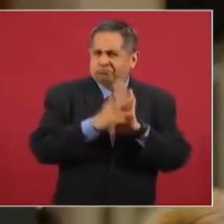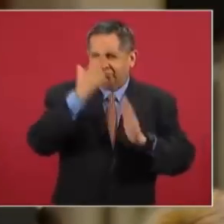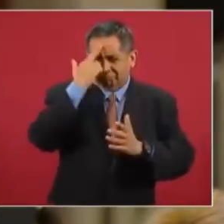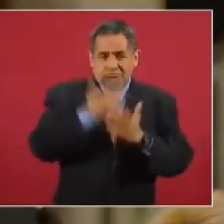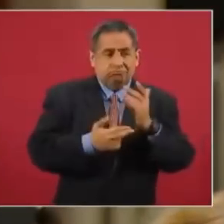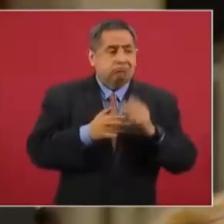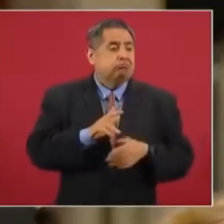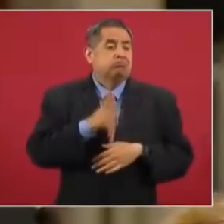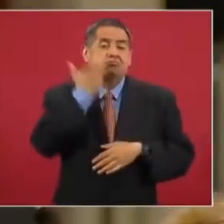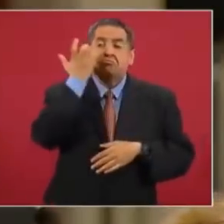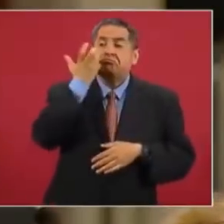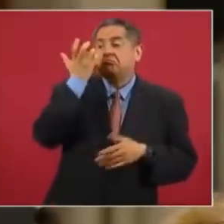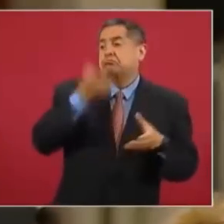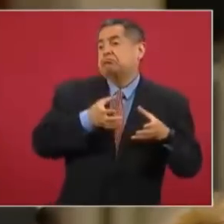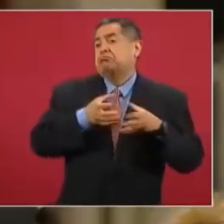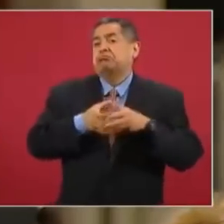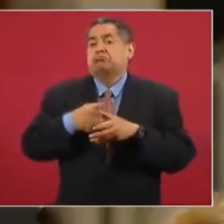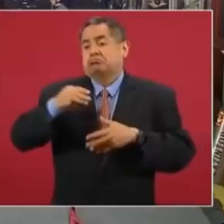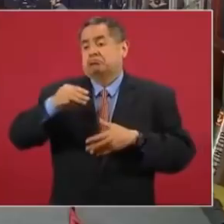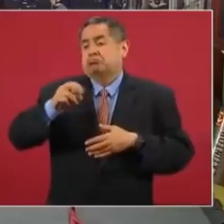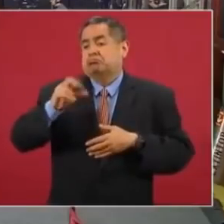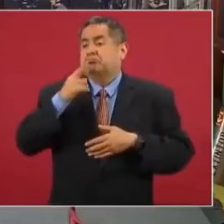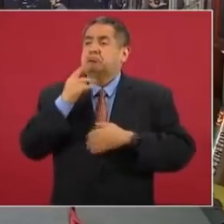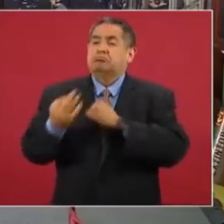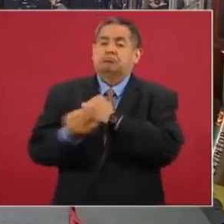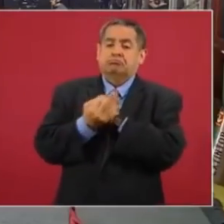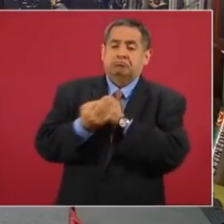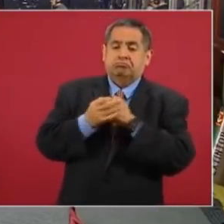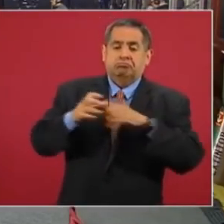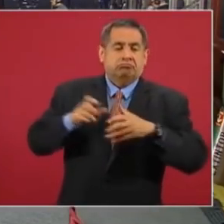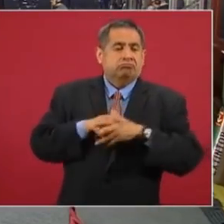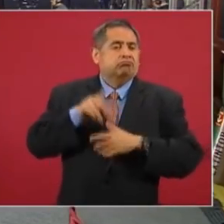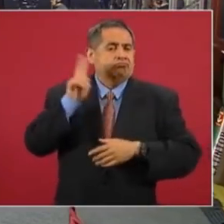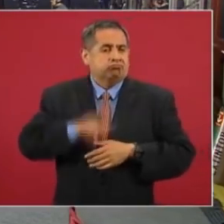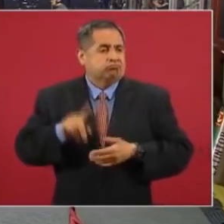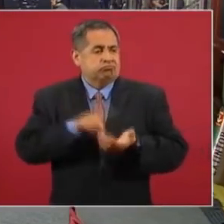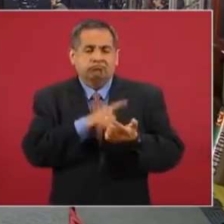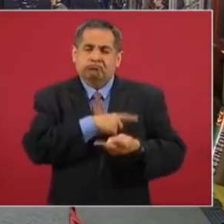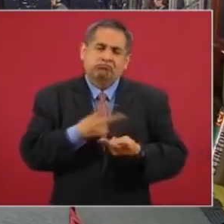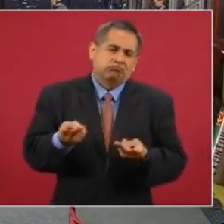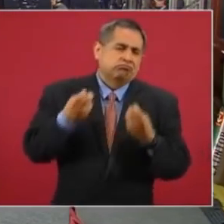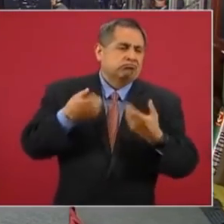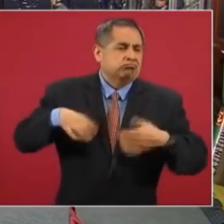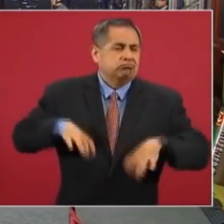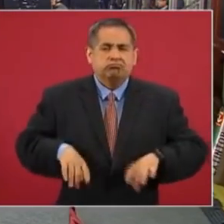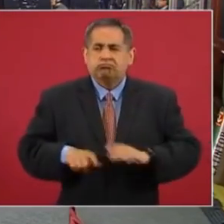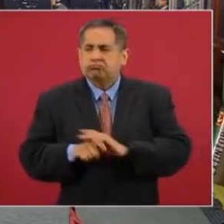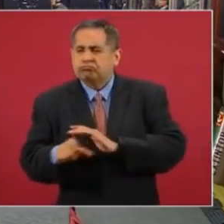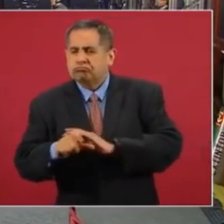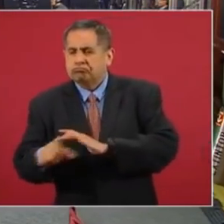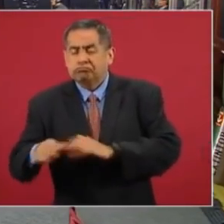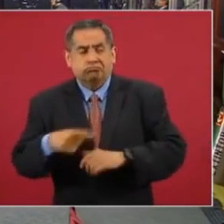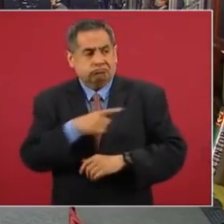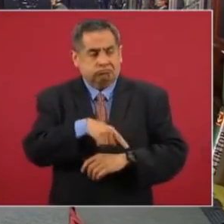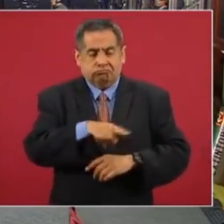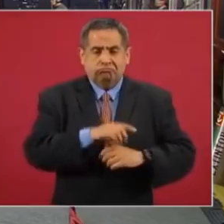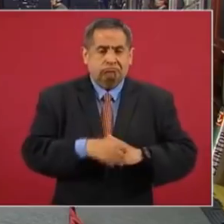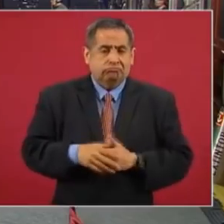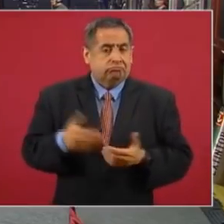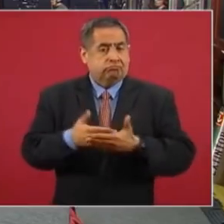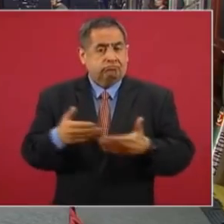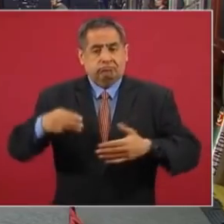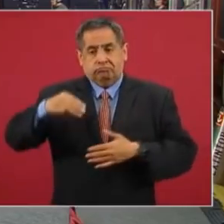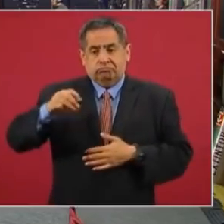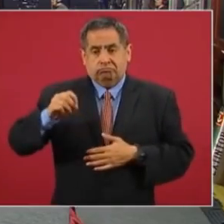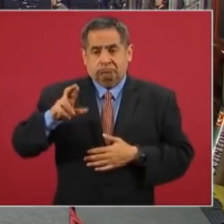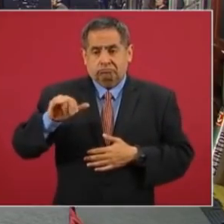ser de Morena, buscando el fuero y la protección a base del dinero robado de los ciudadanos y comprando conciencias. Hoy Morena es el líder